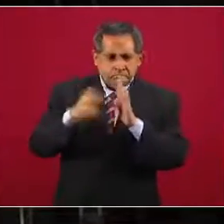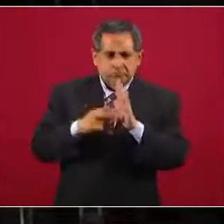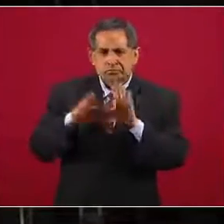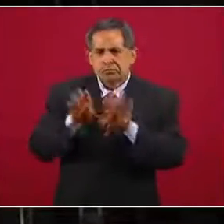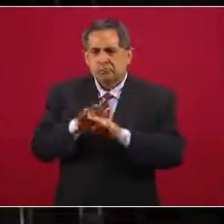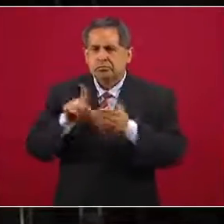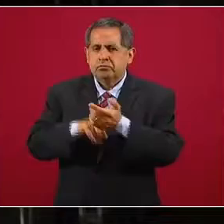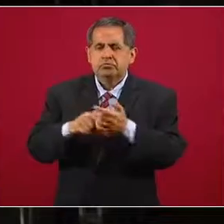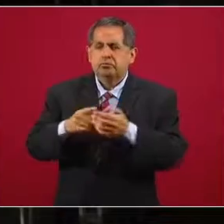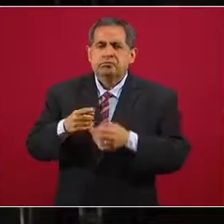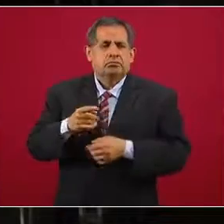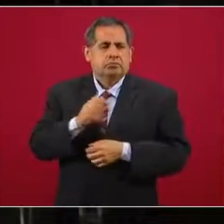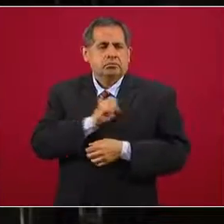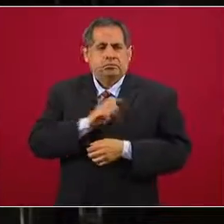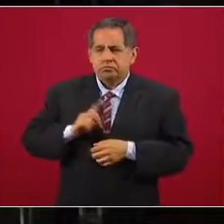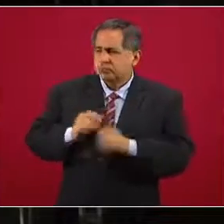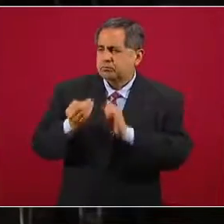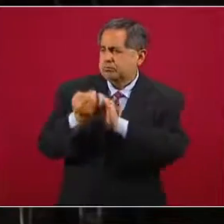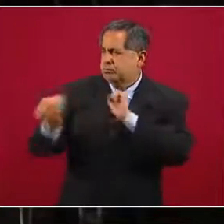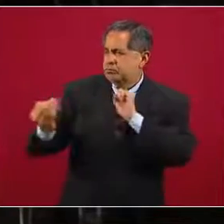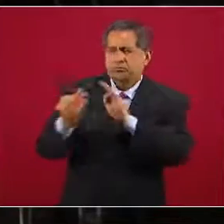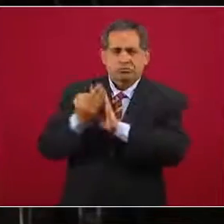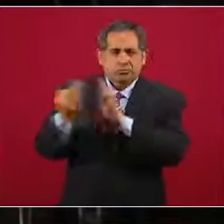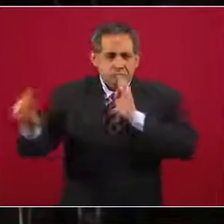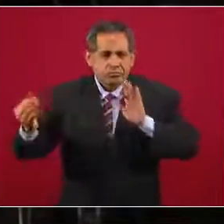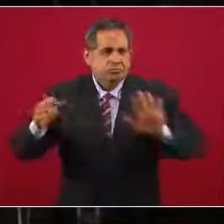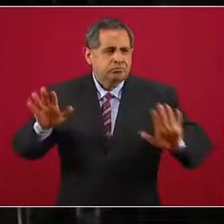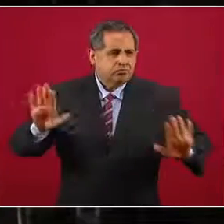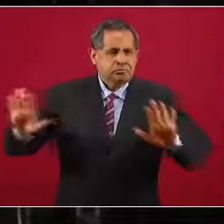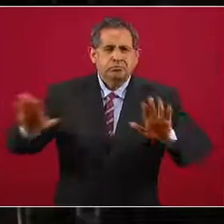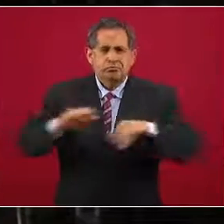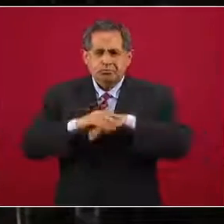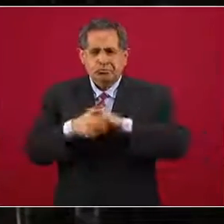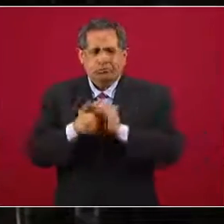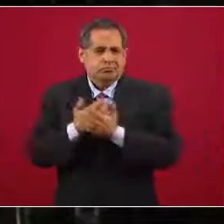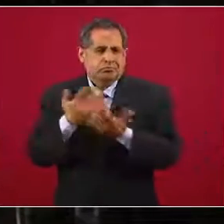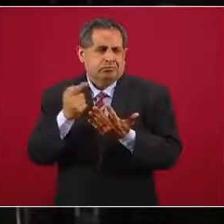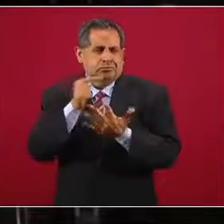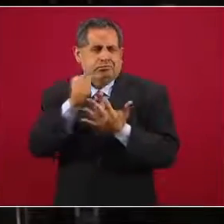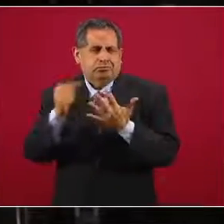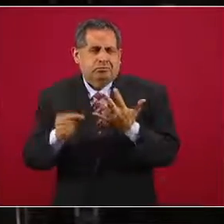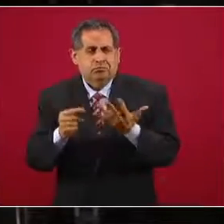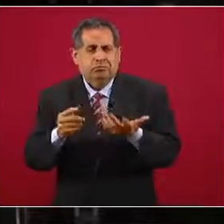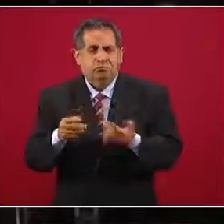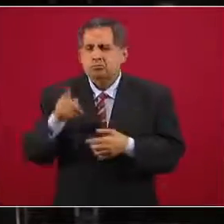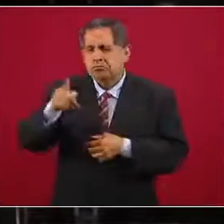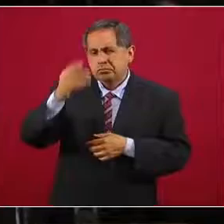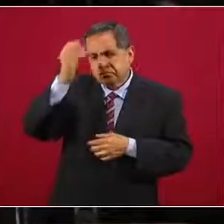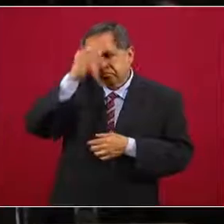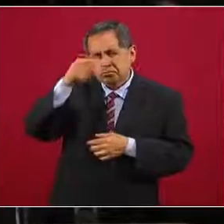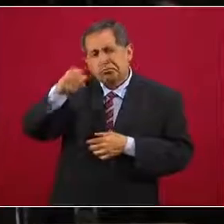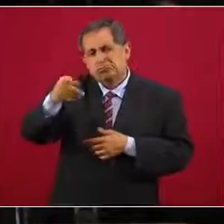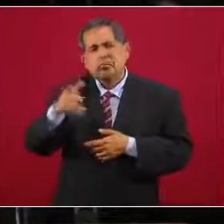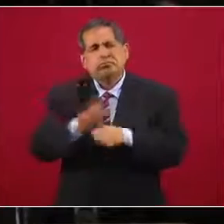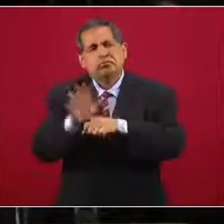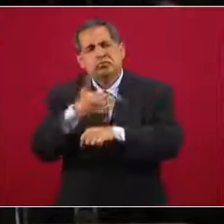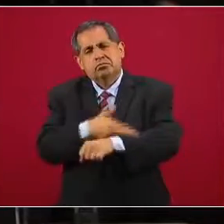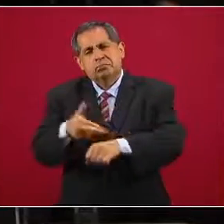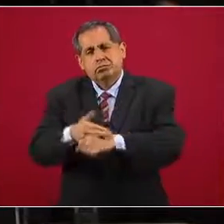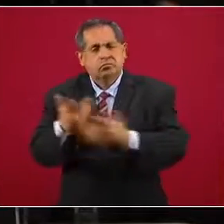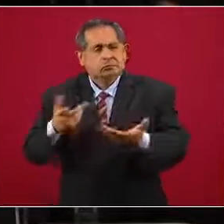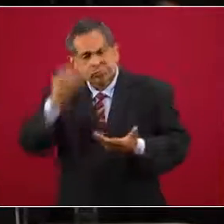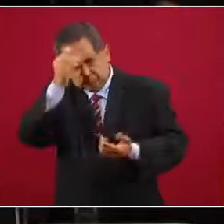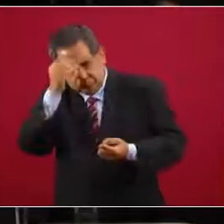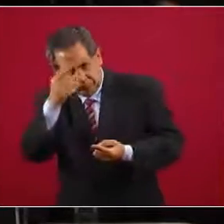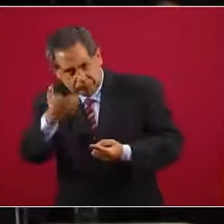sanitarias de la sana distancia, el lavado de manos. Ellos mencionan esta omisión. Me gustaría conocer cuáles fueron las acciones. Bueno, ¿qué